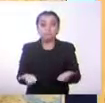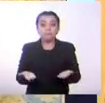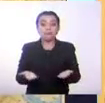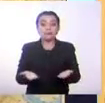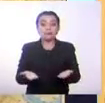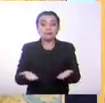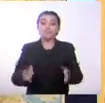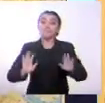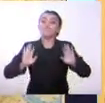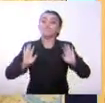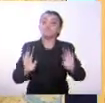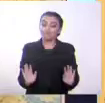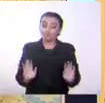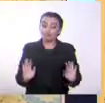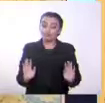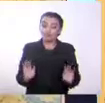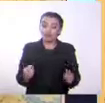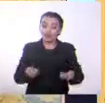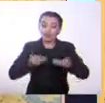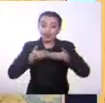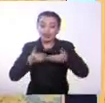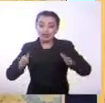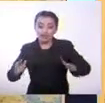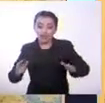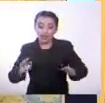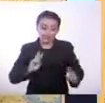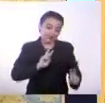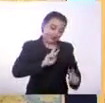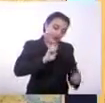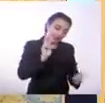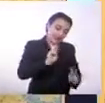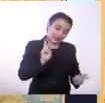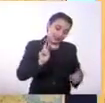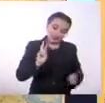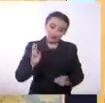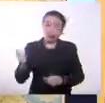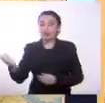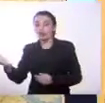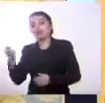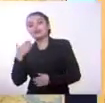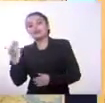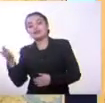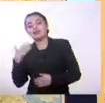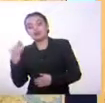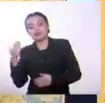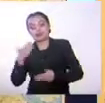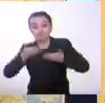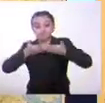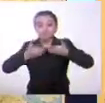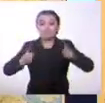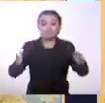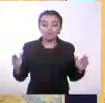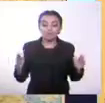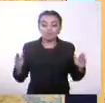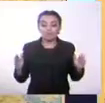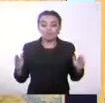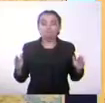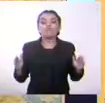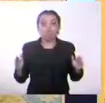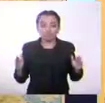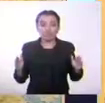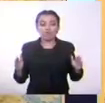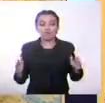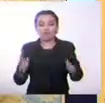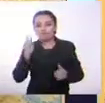diferente en San Miguel que en San Salvador. Los gustos que tienen las personas son diferentes. Entonces ahí ya comenzamos